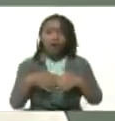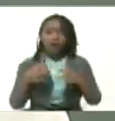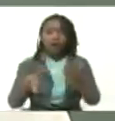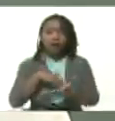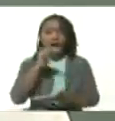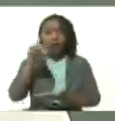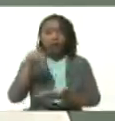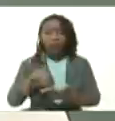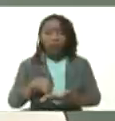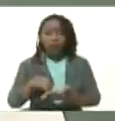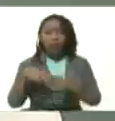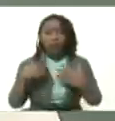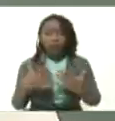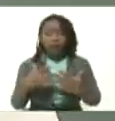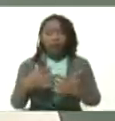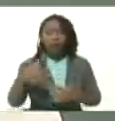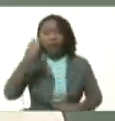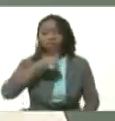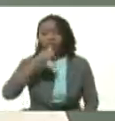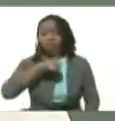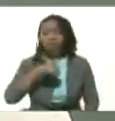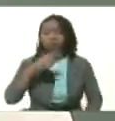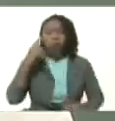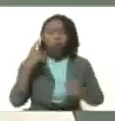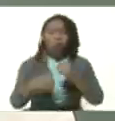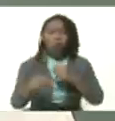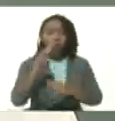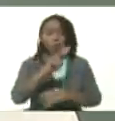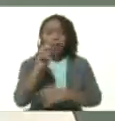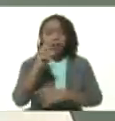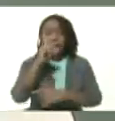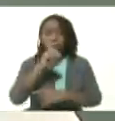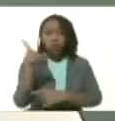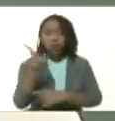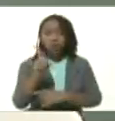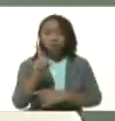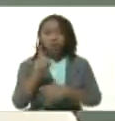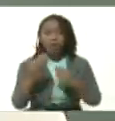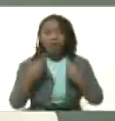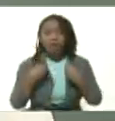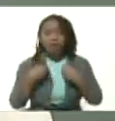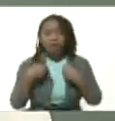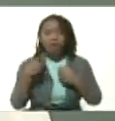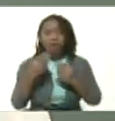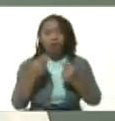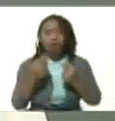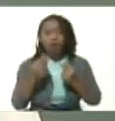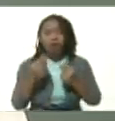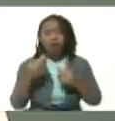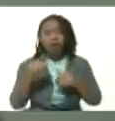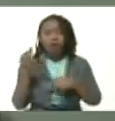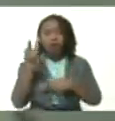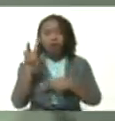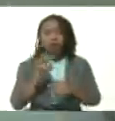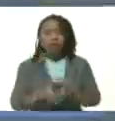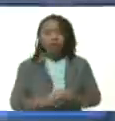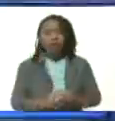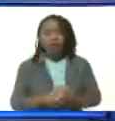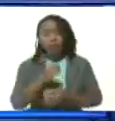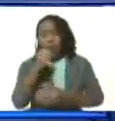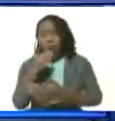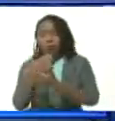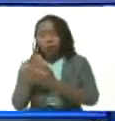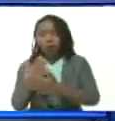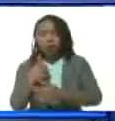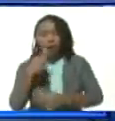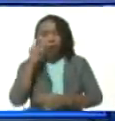nacional, que ha estado durante estos últimos 20 años haciendo vida en la economía venezolana. Bueno, muchas gracias,